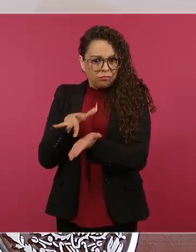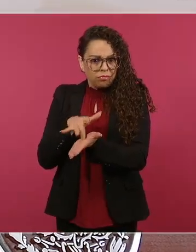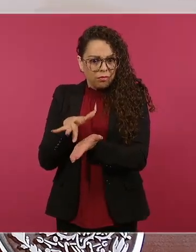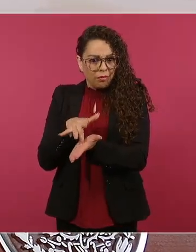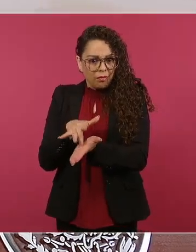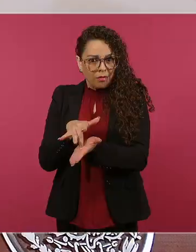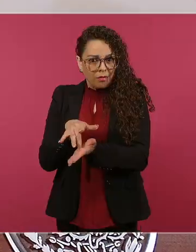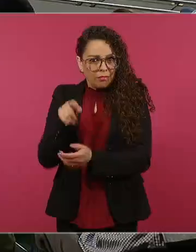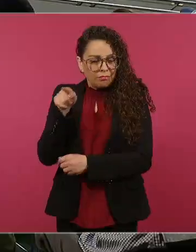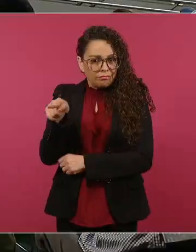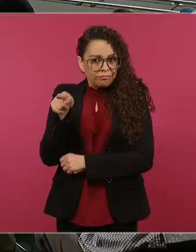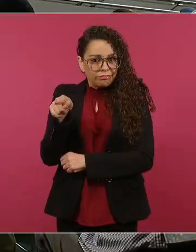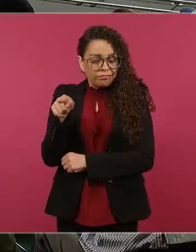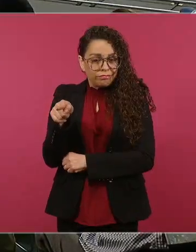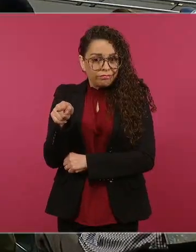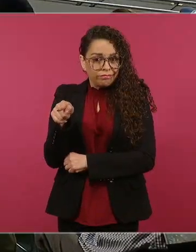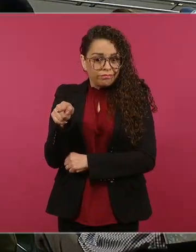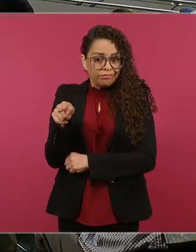Son los que